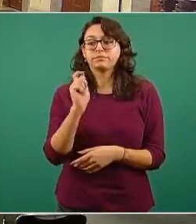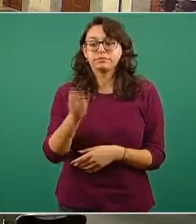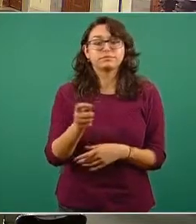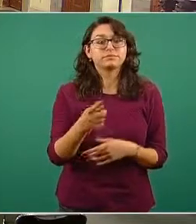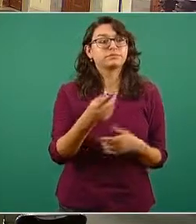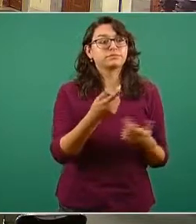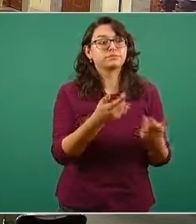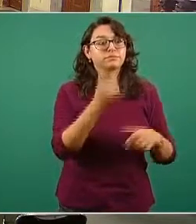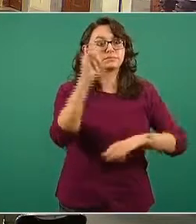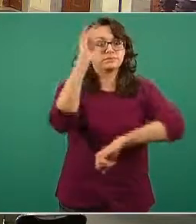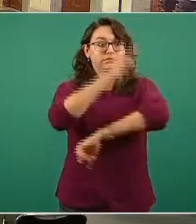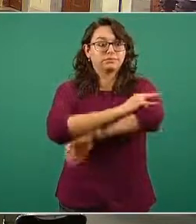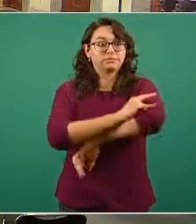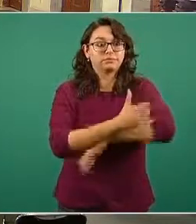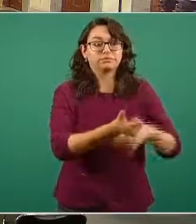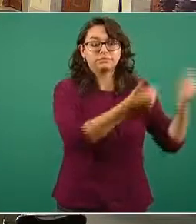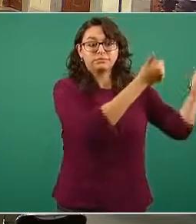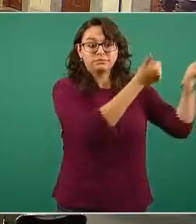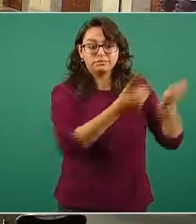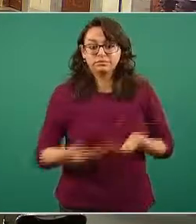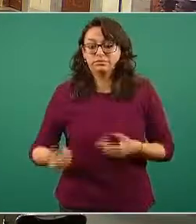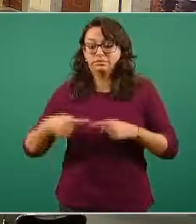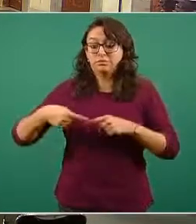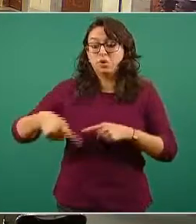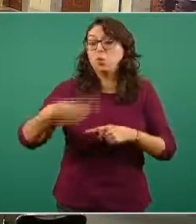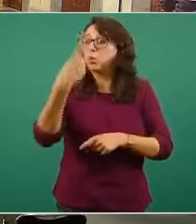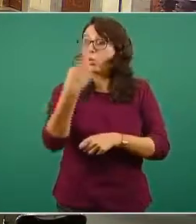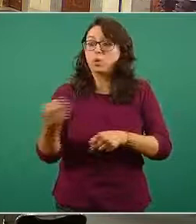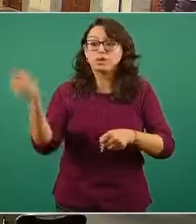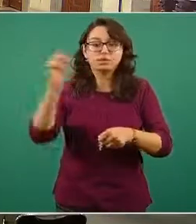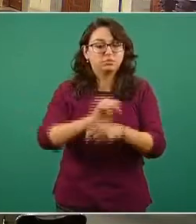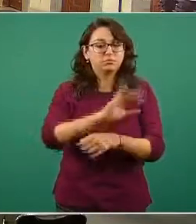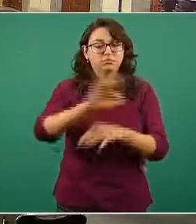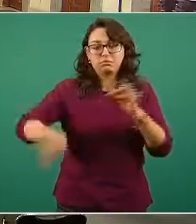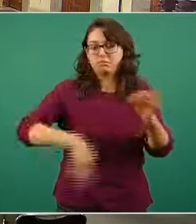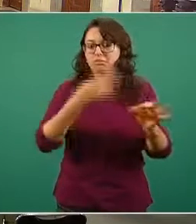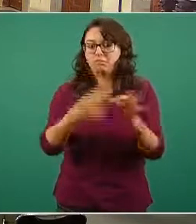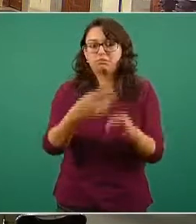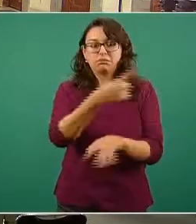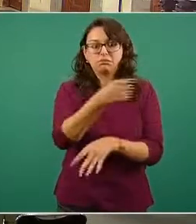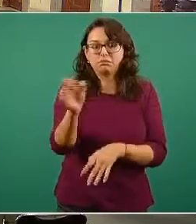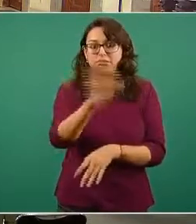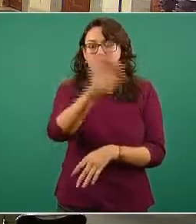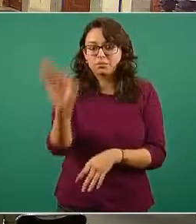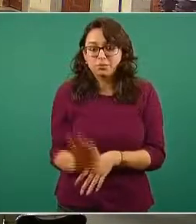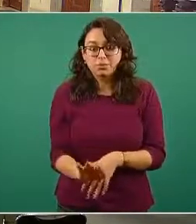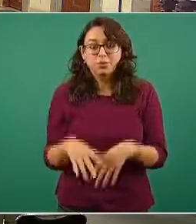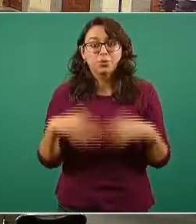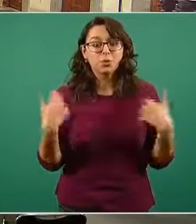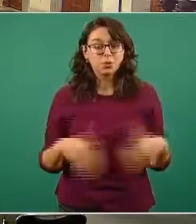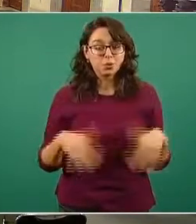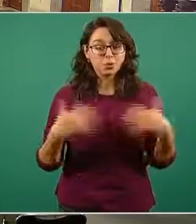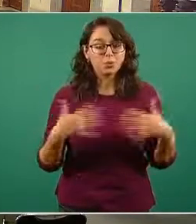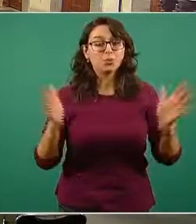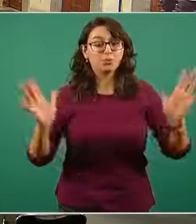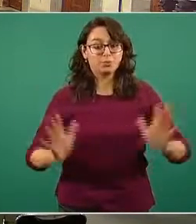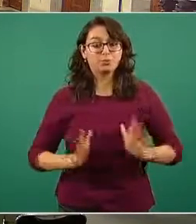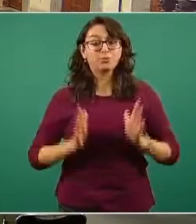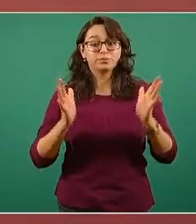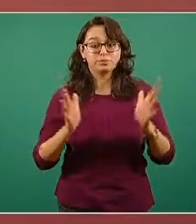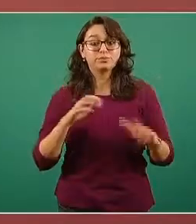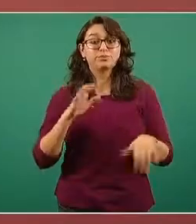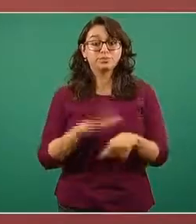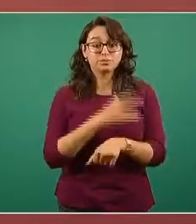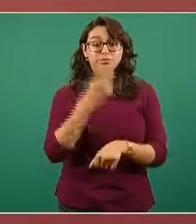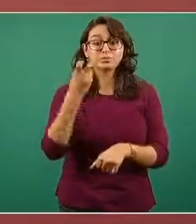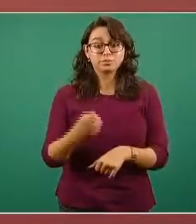a ponerse y en el curso de una sola semana se pone todo el embarque. De modo que al final de esta semana estaremos listos para